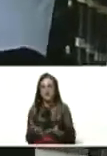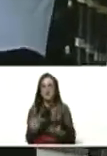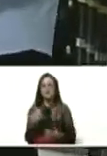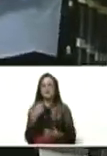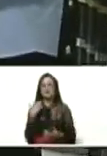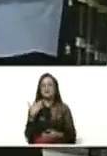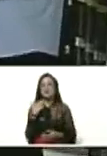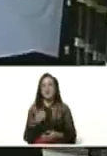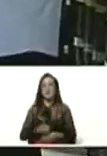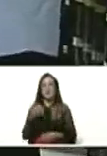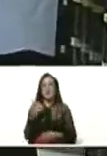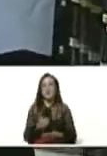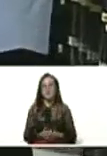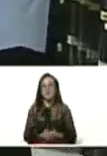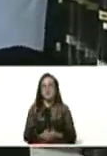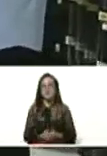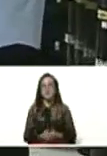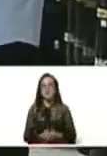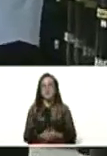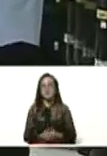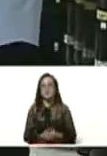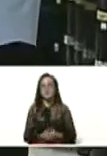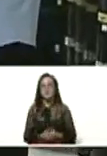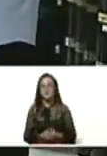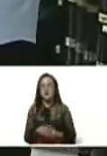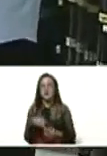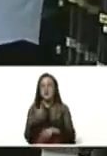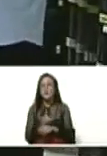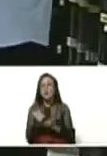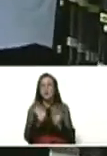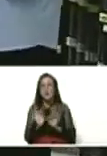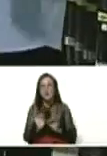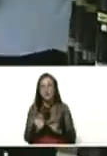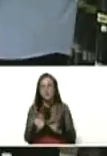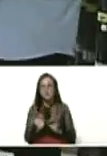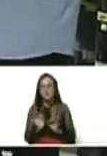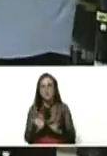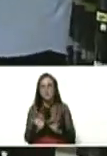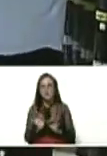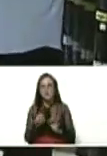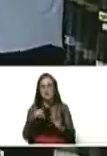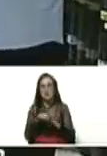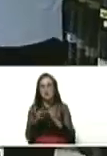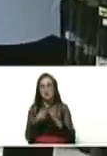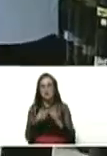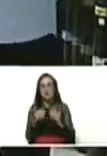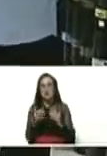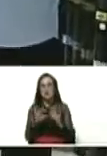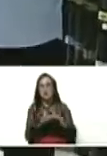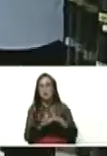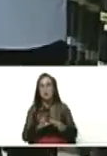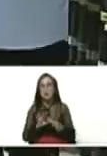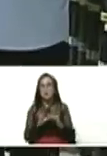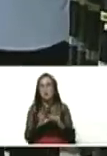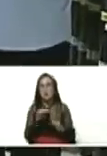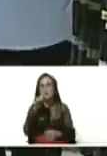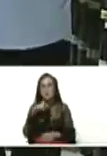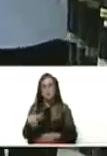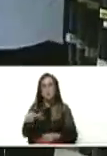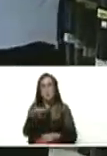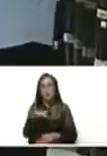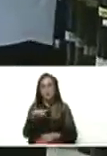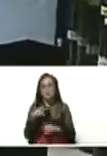estaba afectada. Entonces yo dije, la única forma de entrarle a toda la infraestructura es con la unión del poder popular y el